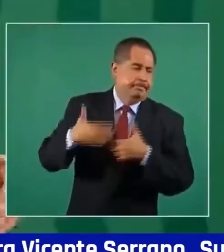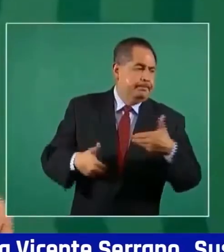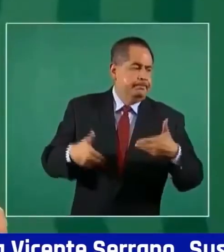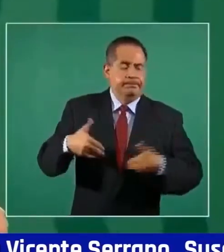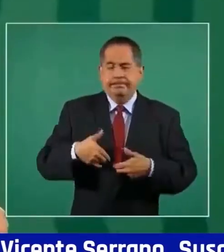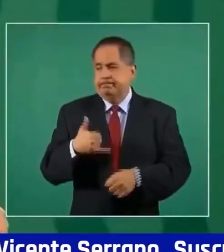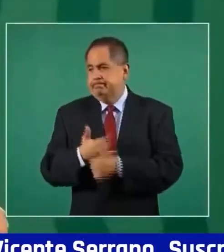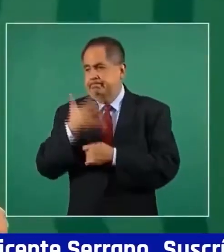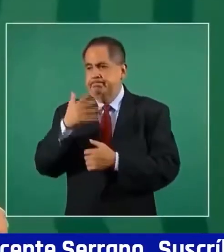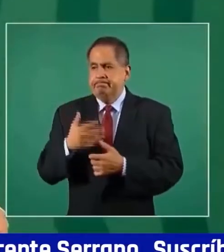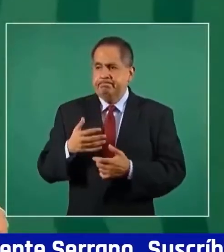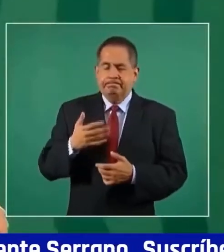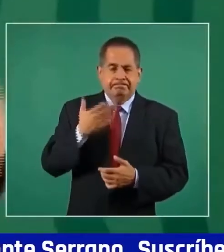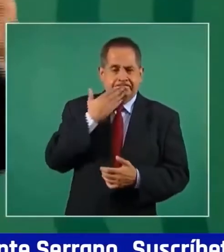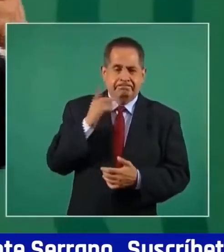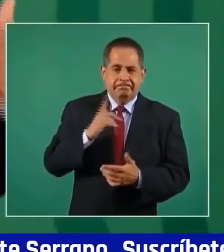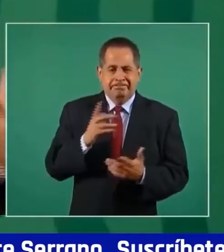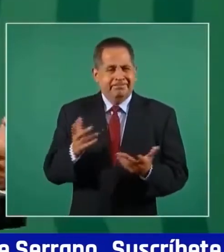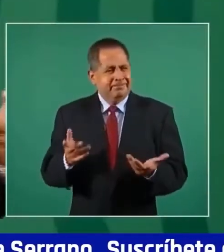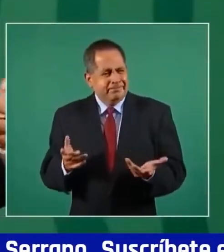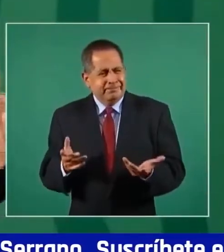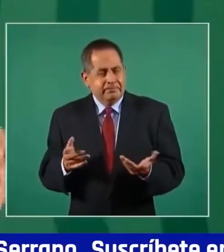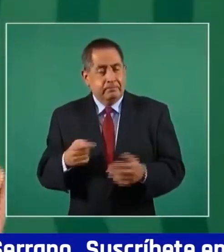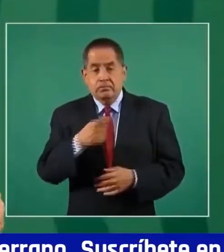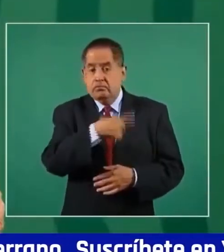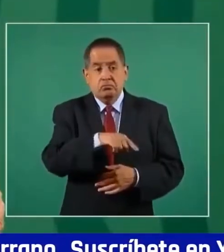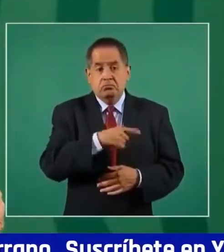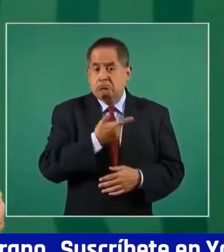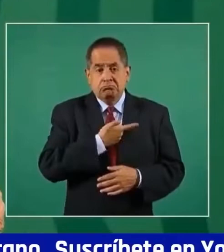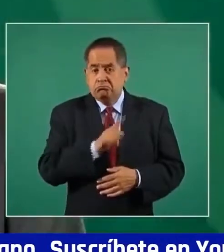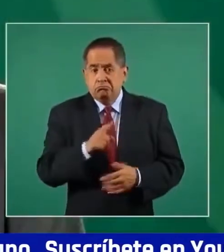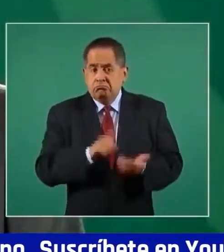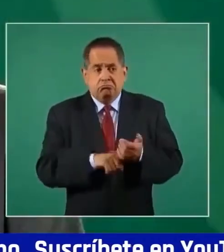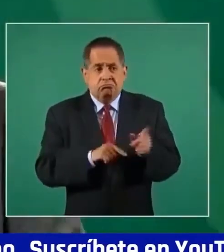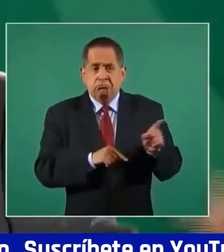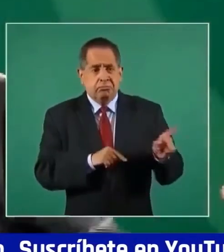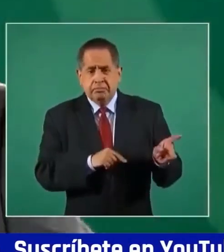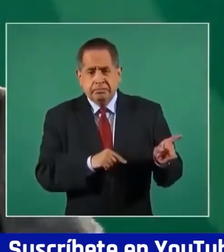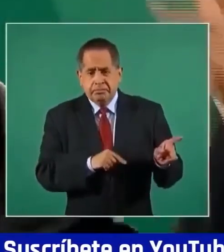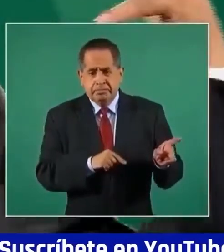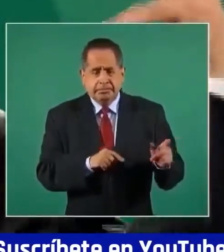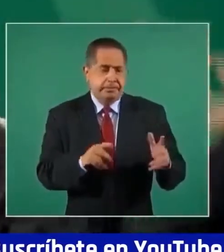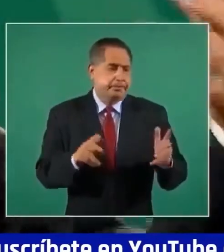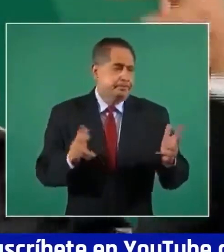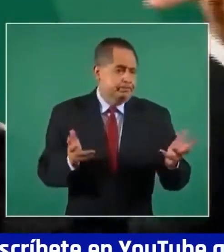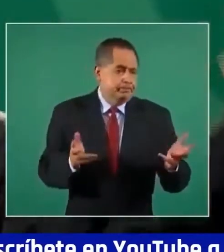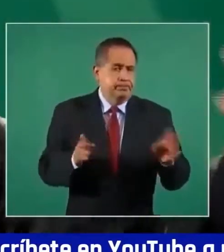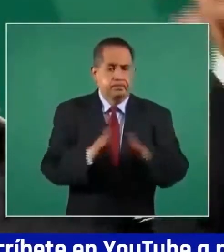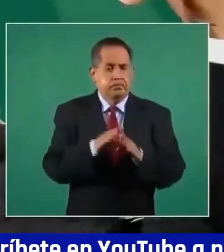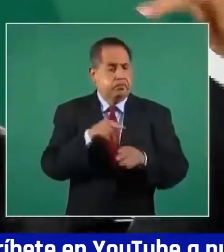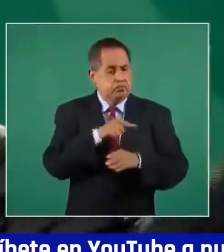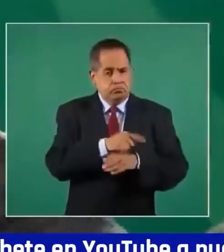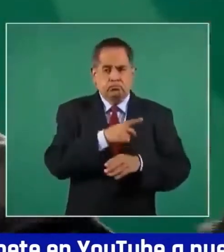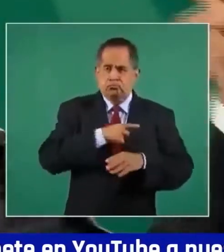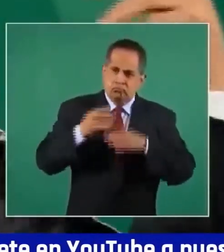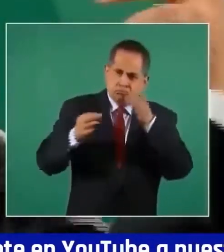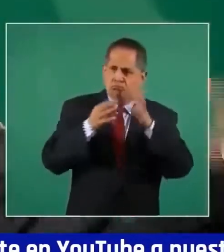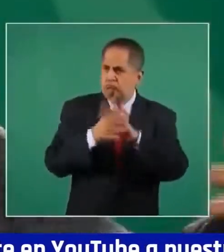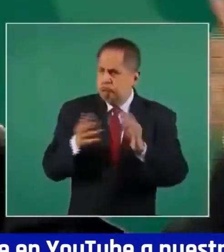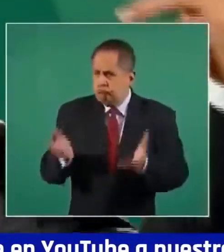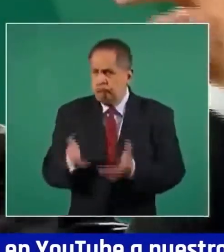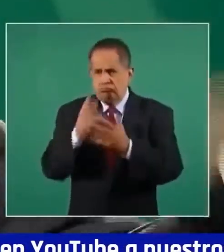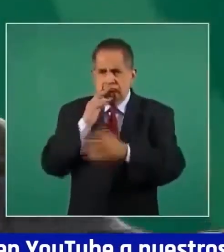consulta, que no les gustó, y en vez de promoverla y